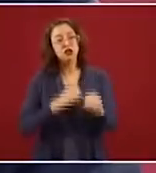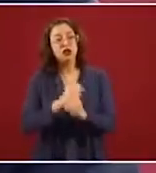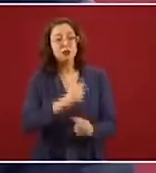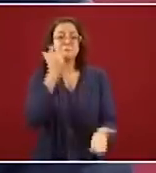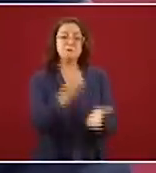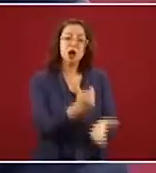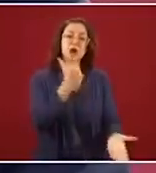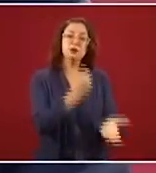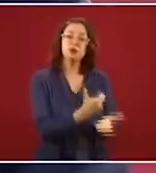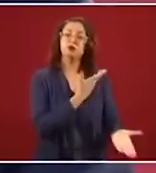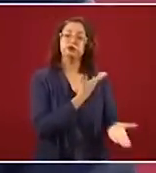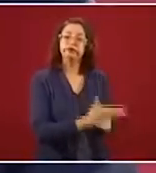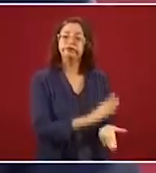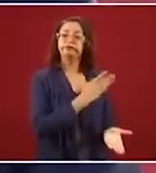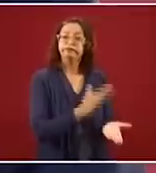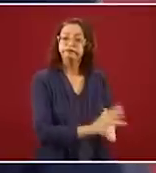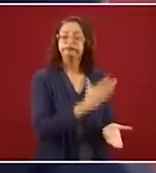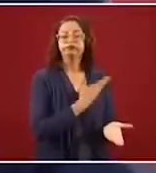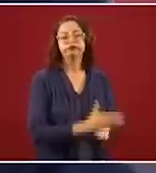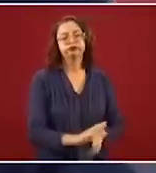pagando.